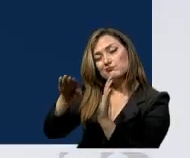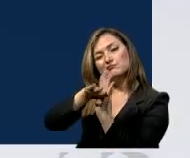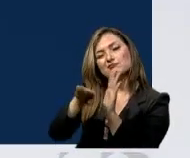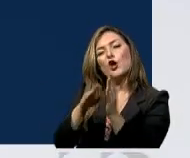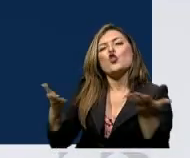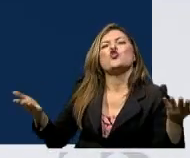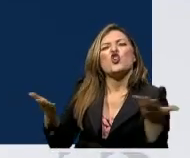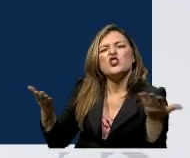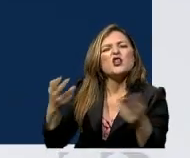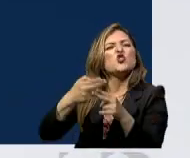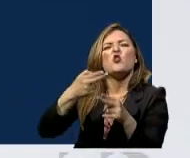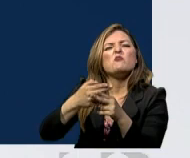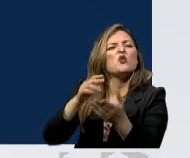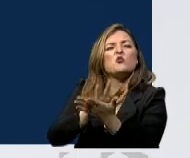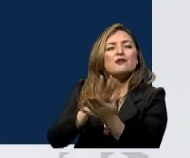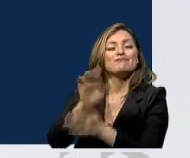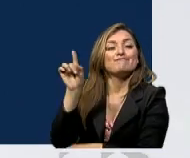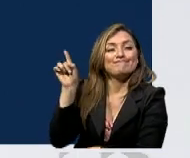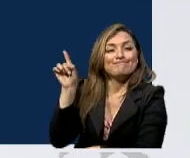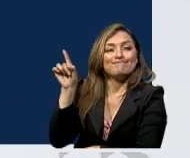en